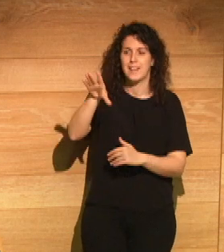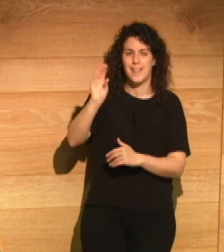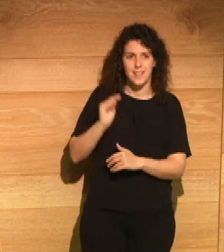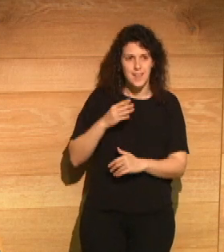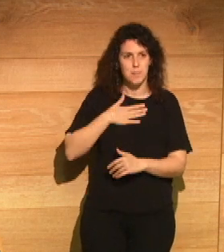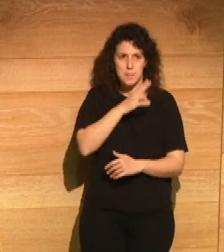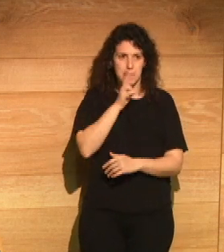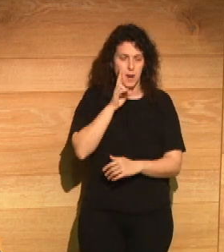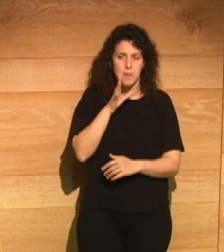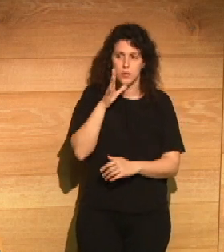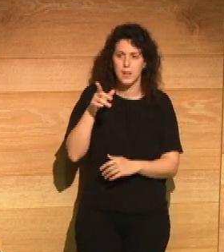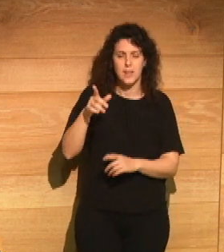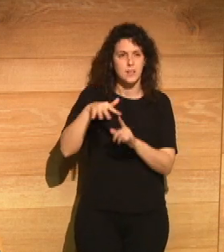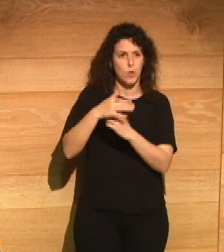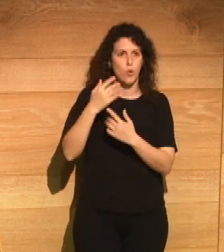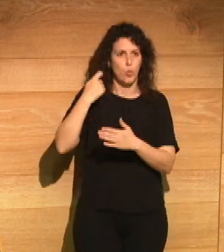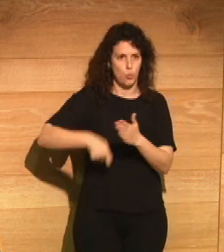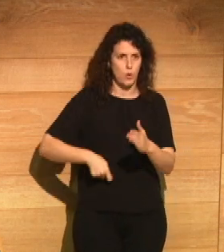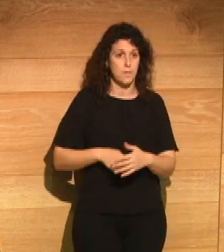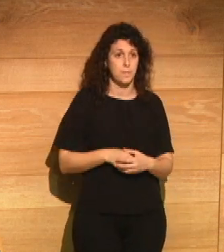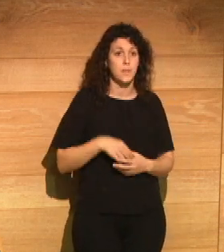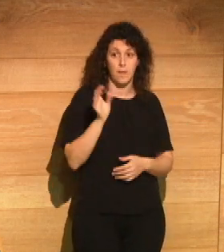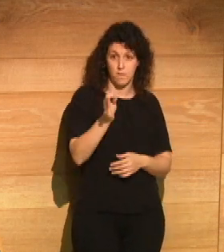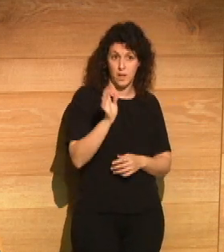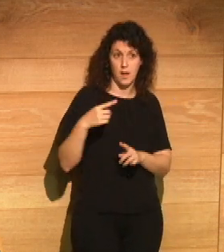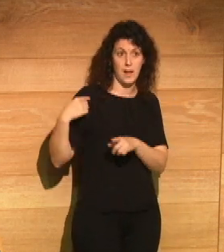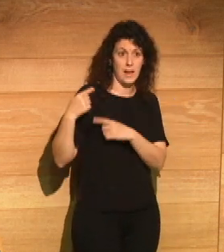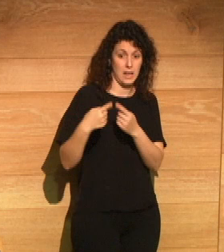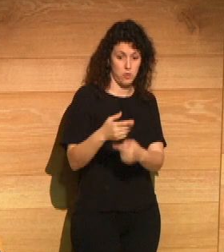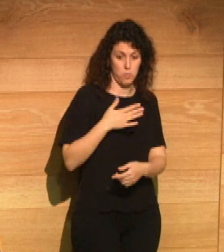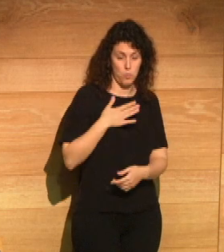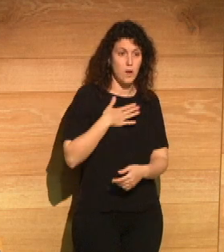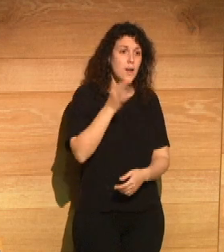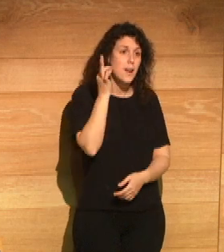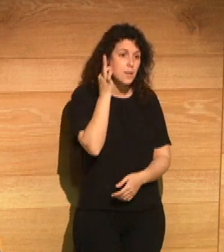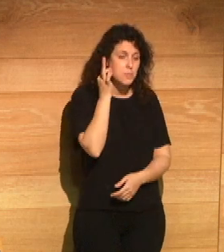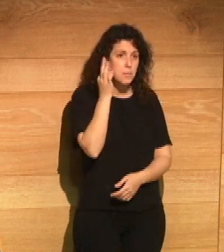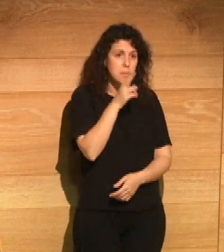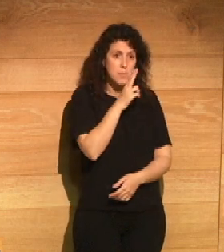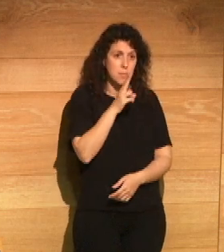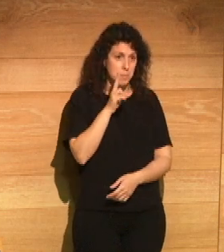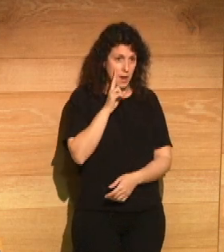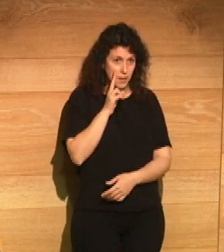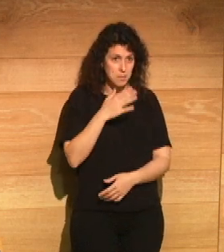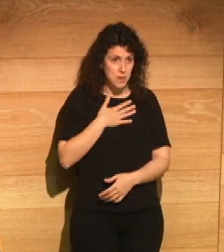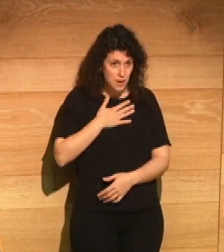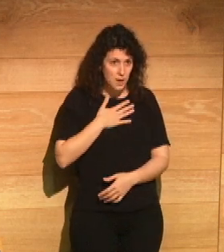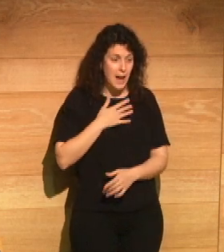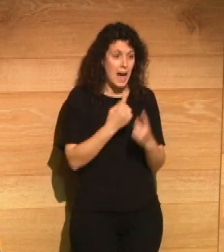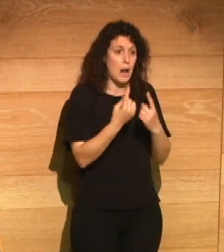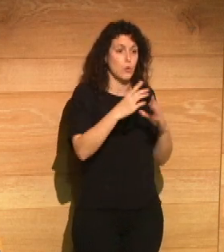mucho más duro que yo, ¿verdad? La generación de las mujeres de mi madre, algunas estudiaron en la